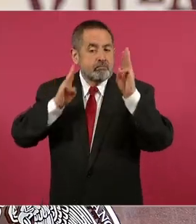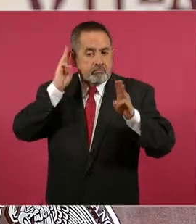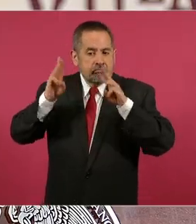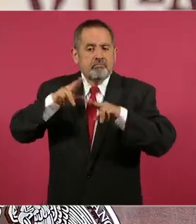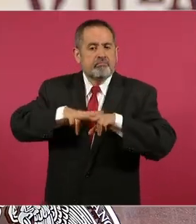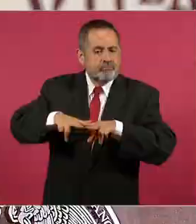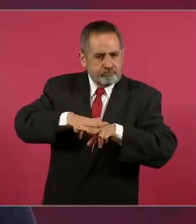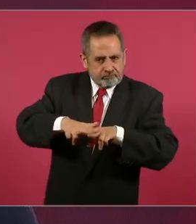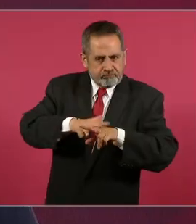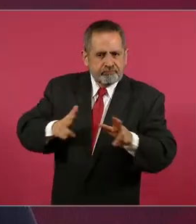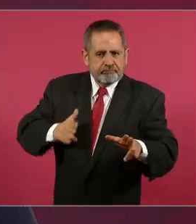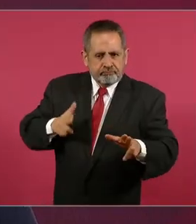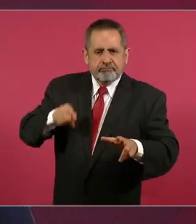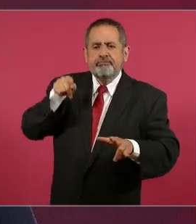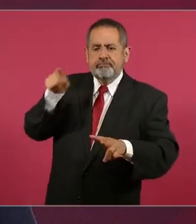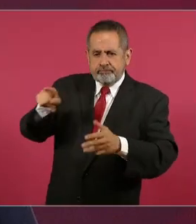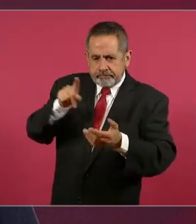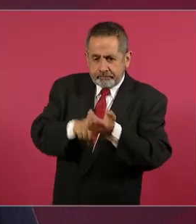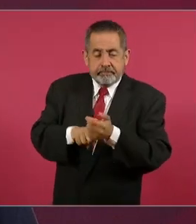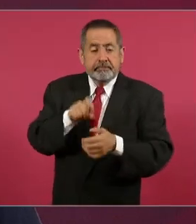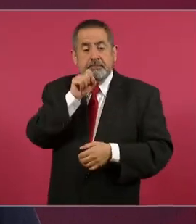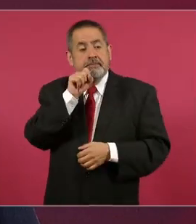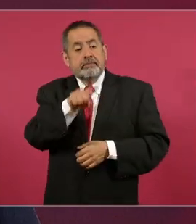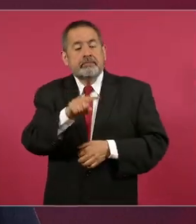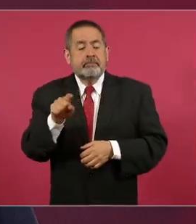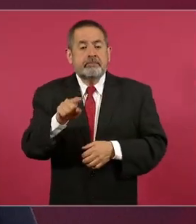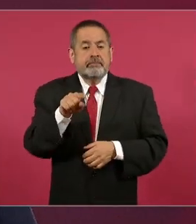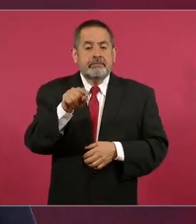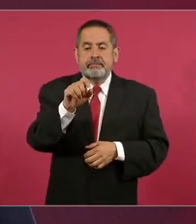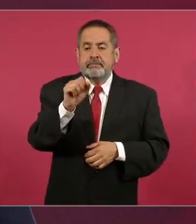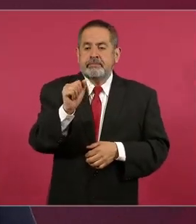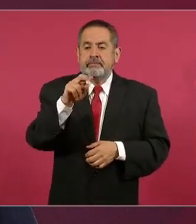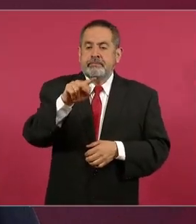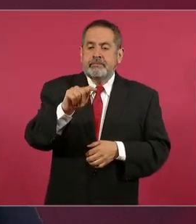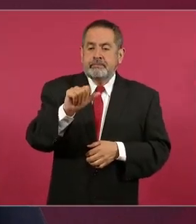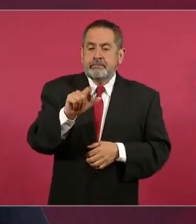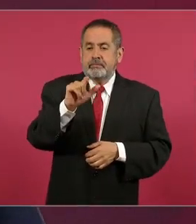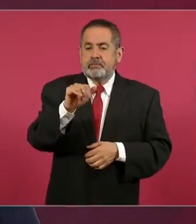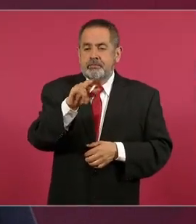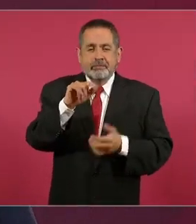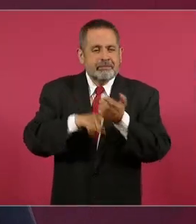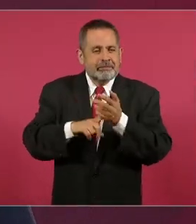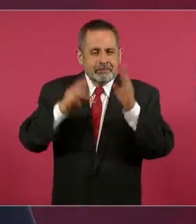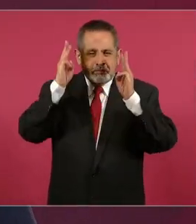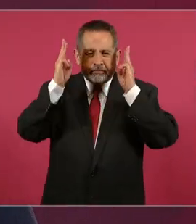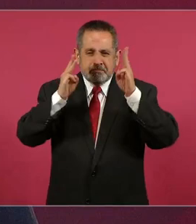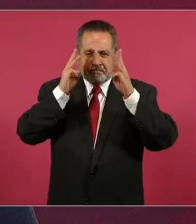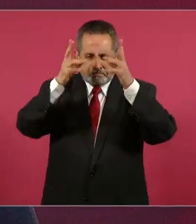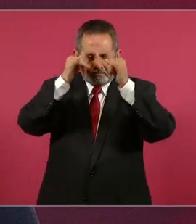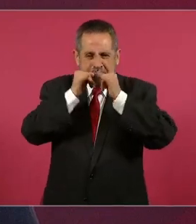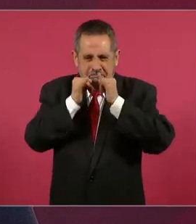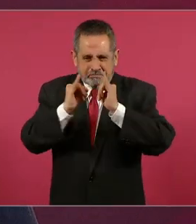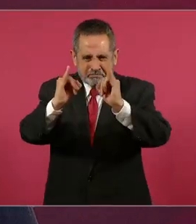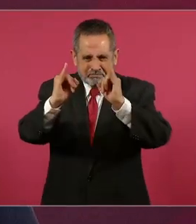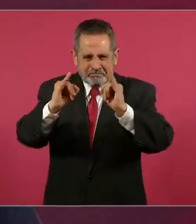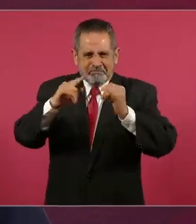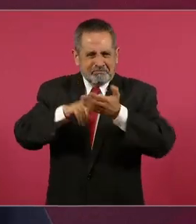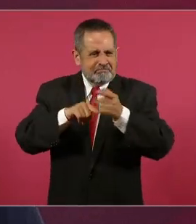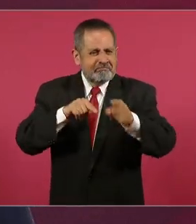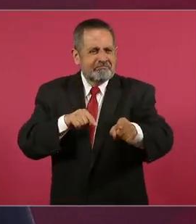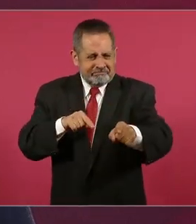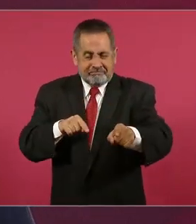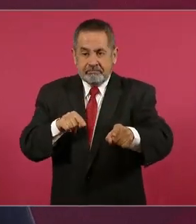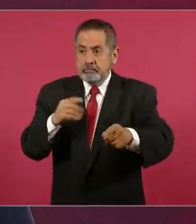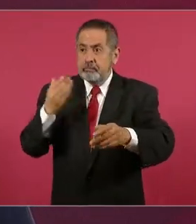Ferrocarriles. Tenemos también en Santa Lucía el Museo Kinametzin, el del mamut, donde está muy interesante. Acabo